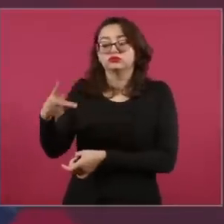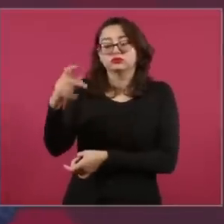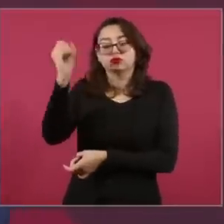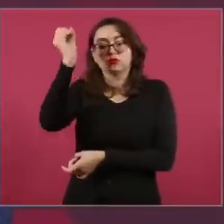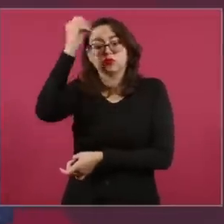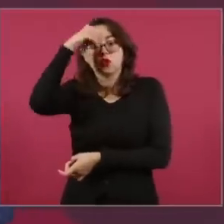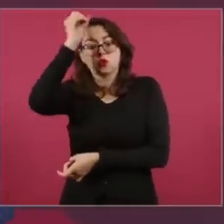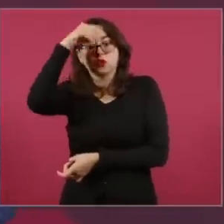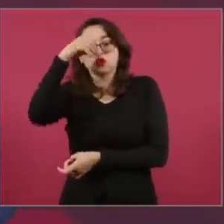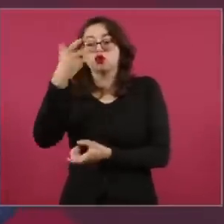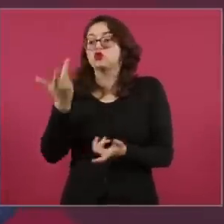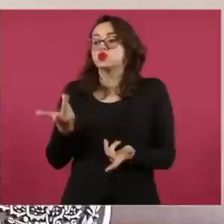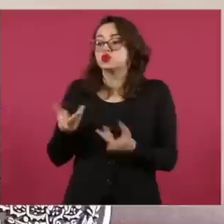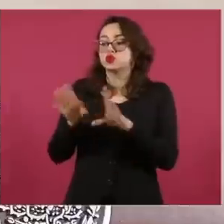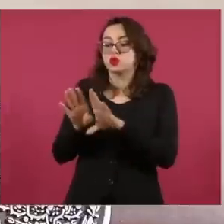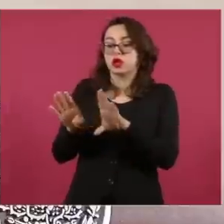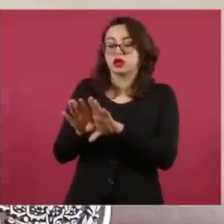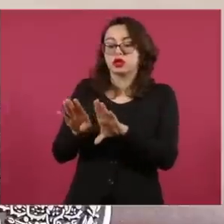ganador,